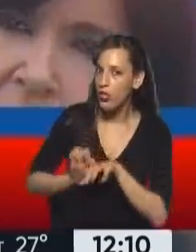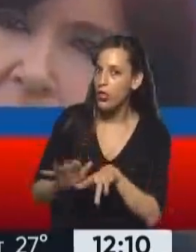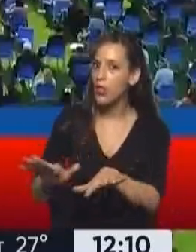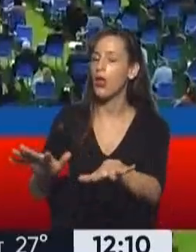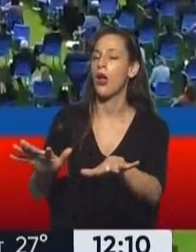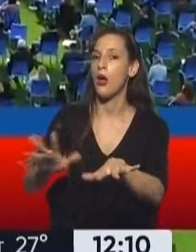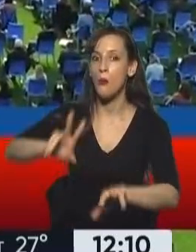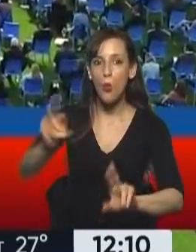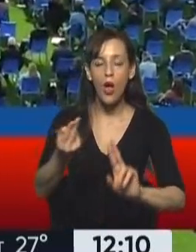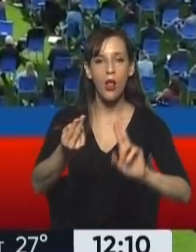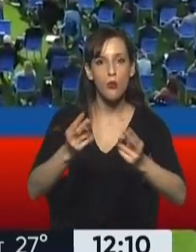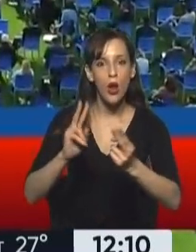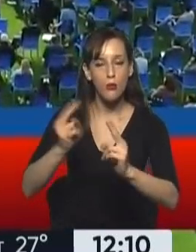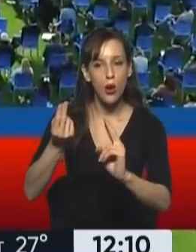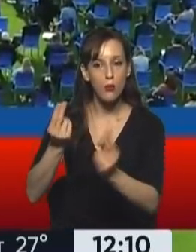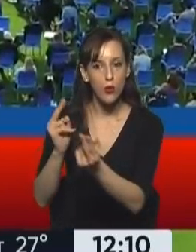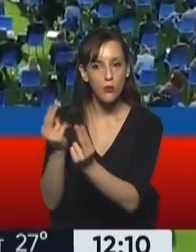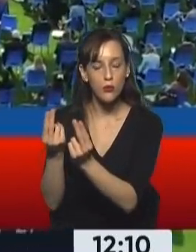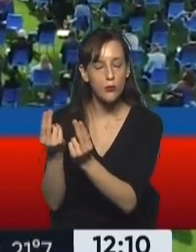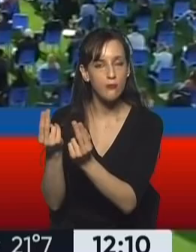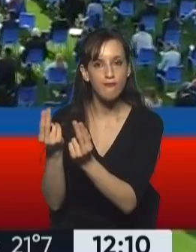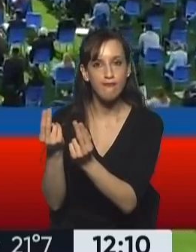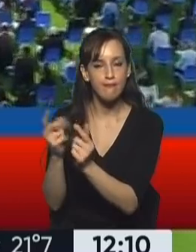las muertes,